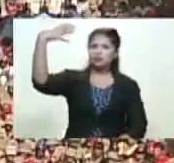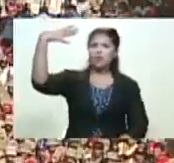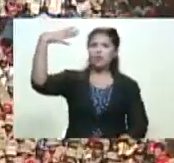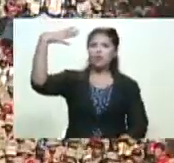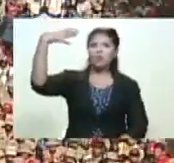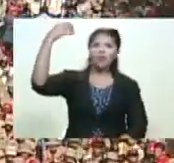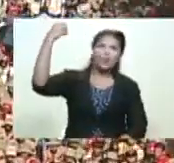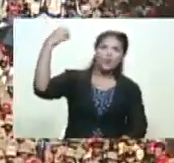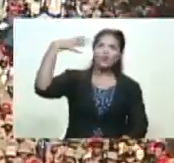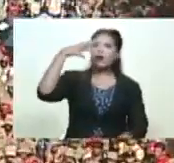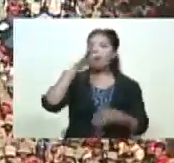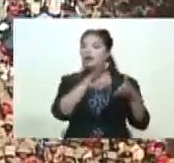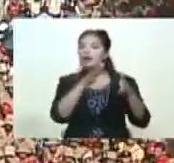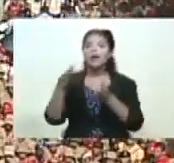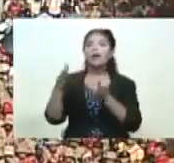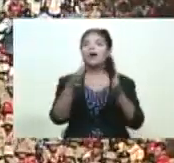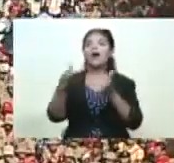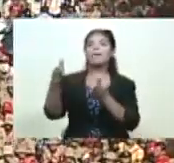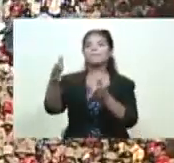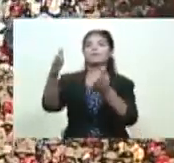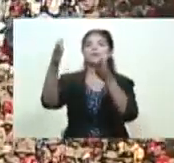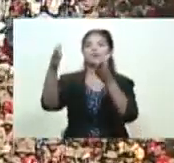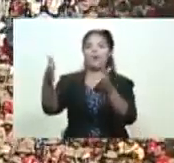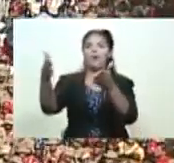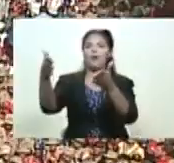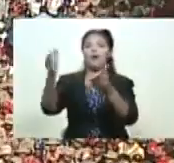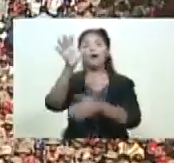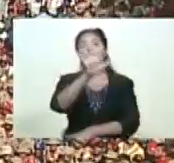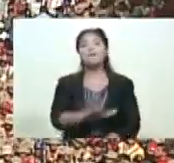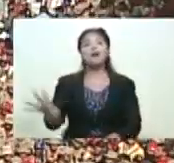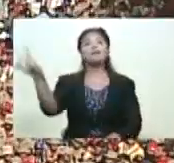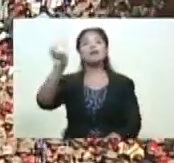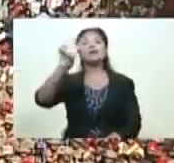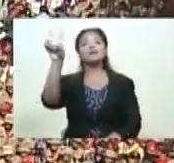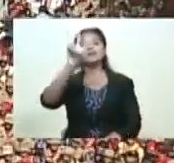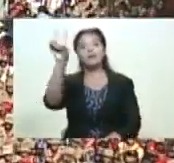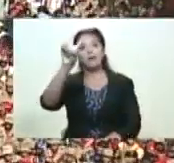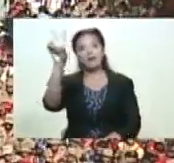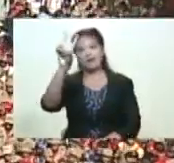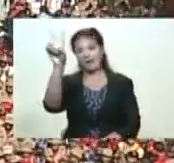nos ilumina el camino. ¡El sol de Venezuela!